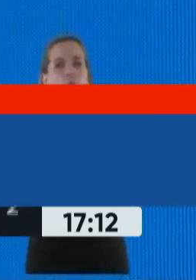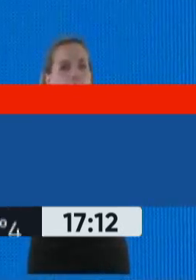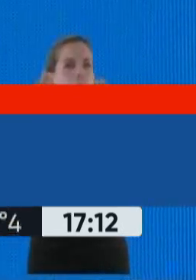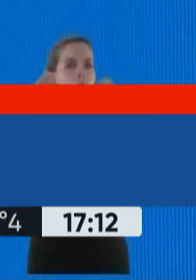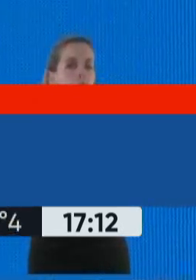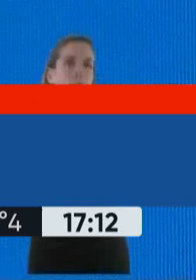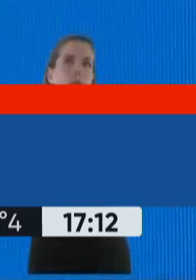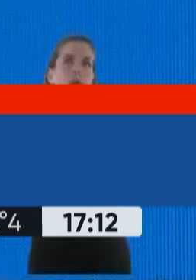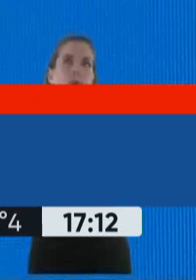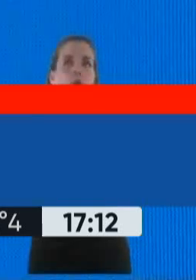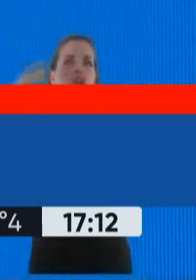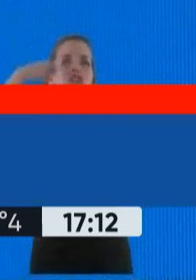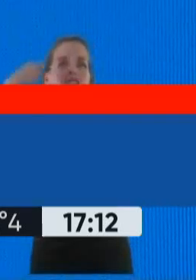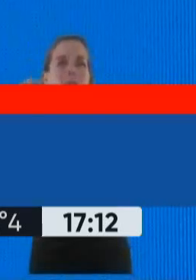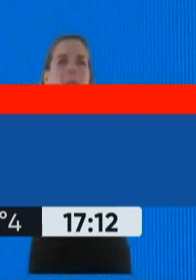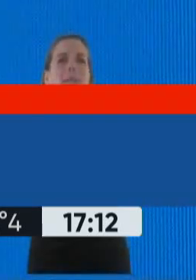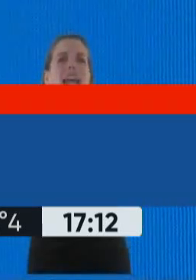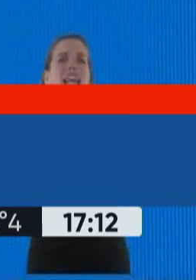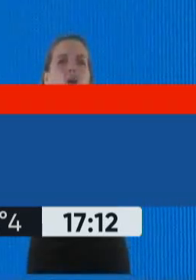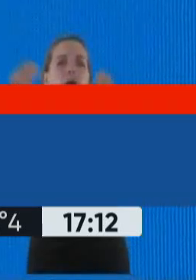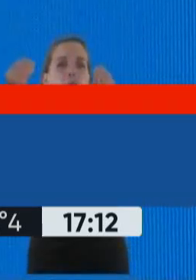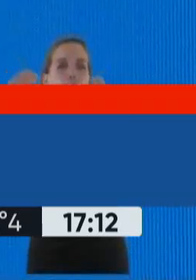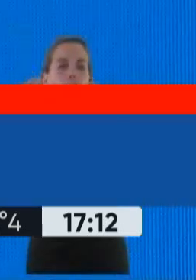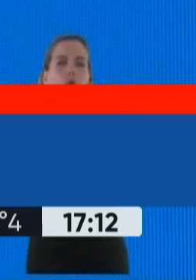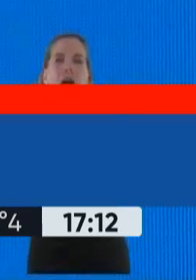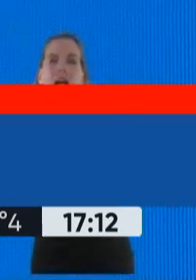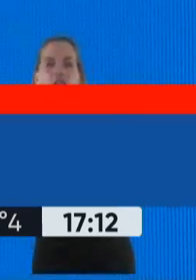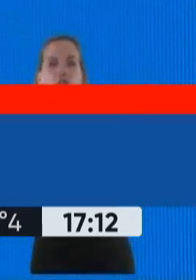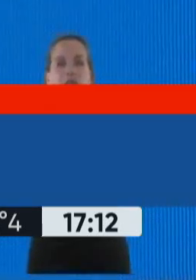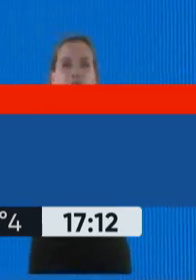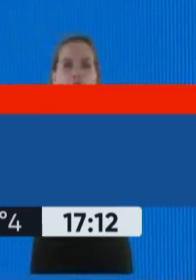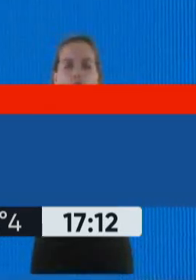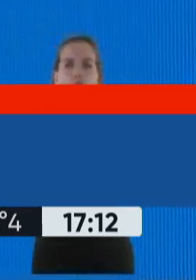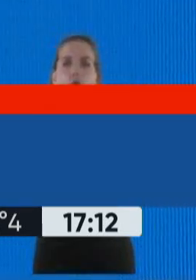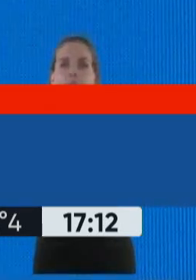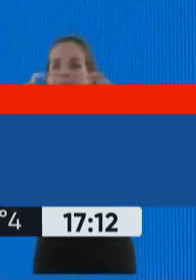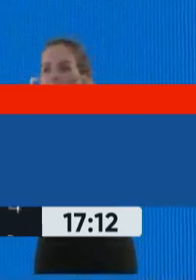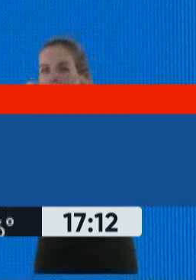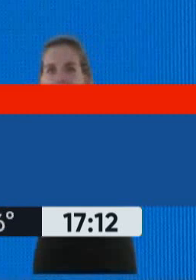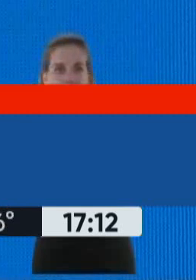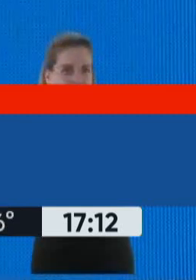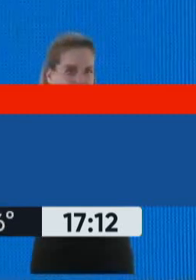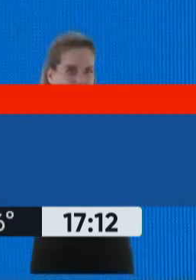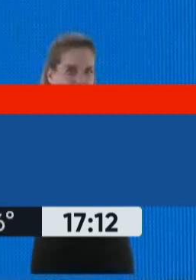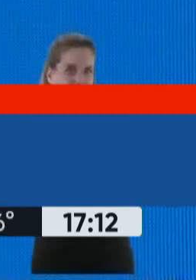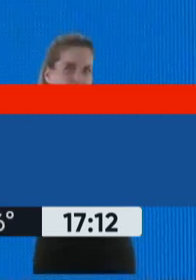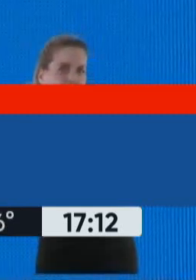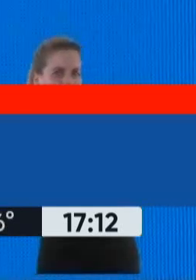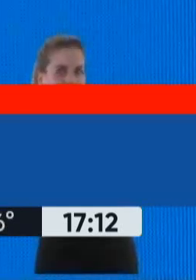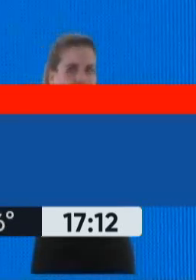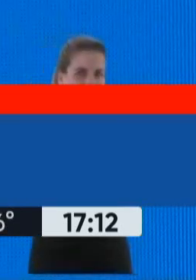una serie o una telenovela o una película con barbijo? ¿Cómo se daba un beso en el